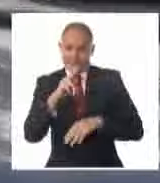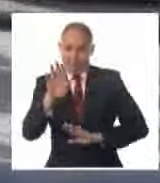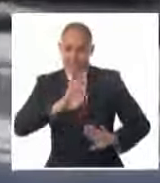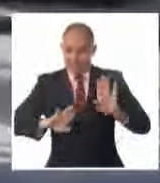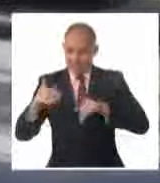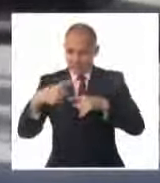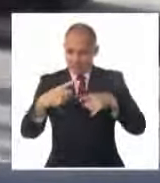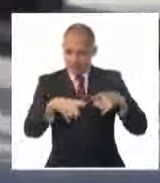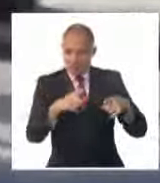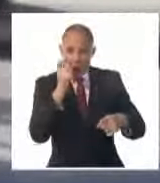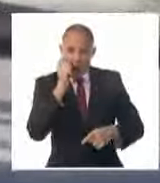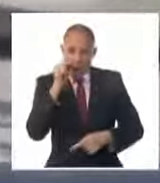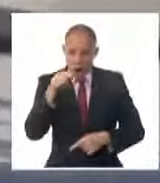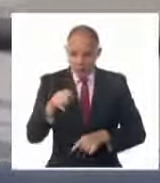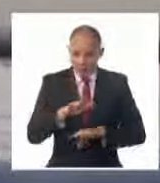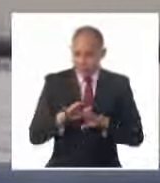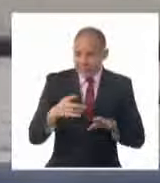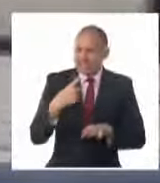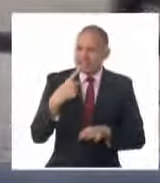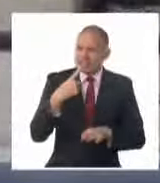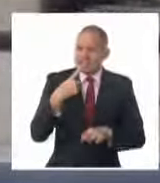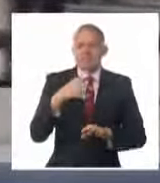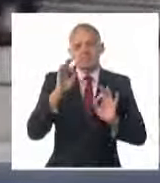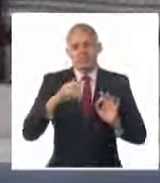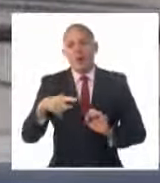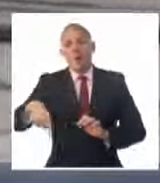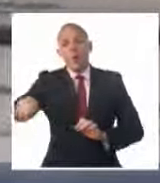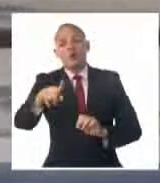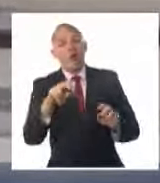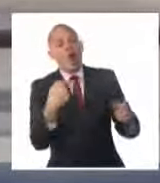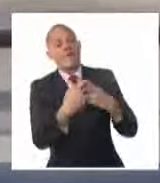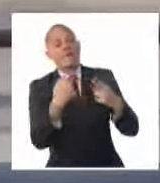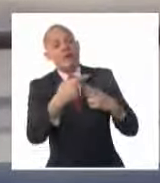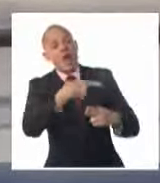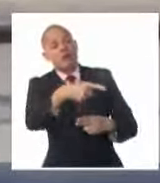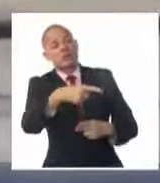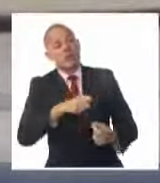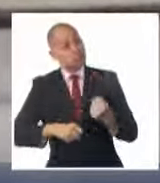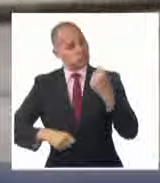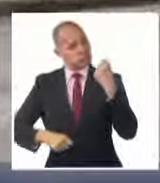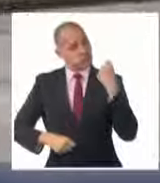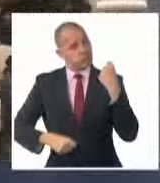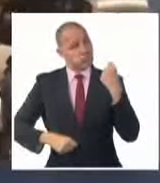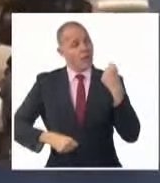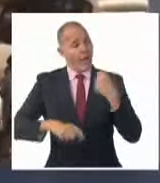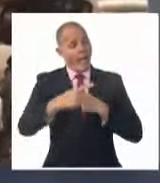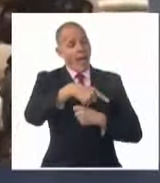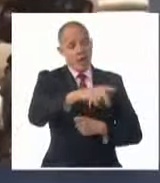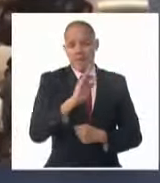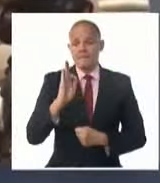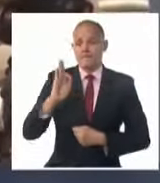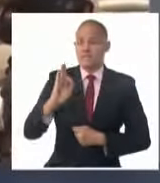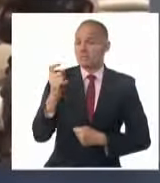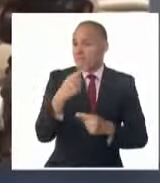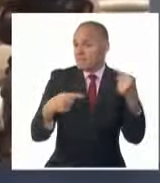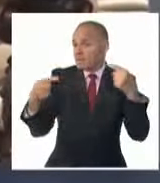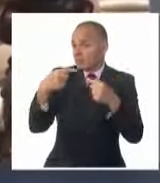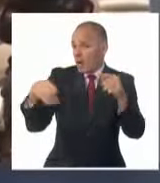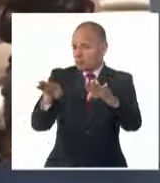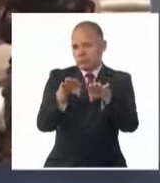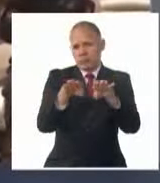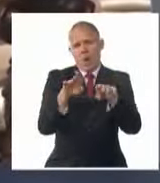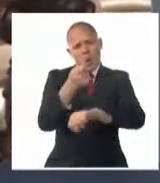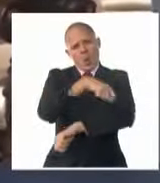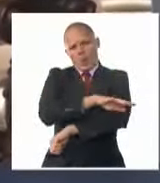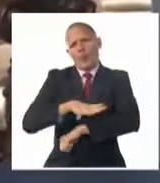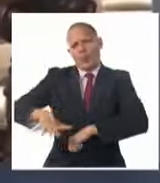pidió confianza en el ejército, institución que deberá respetar la democracia, sentenció. Arévalo asumió la presidencia tras meses de maniobras